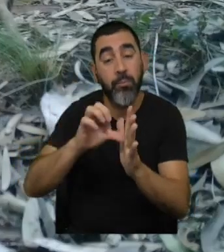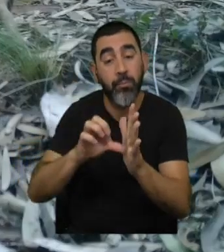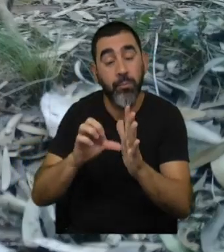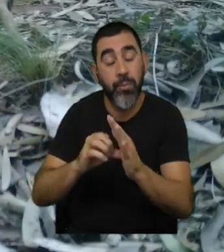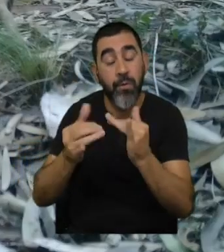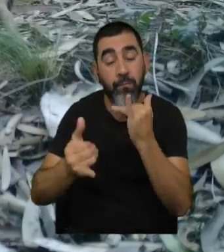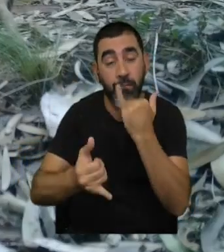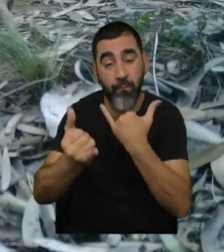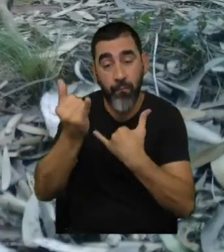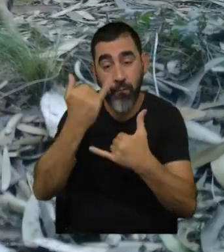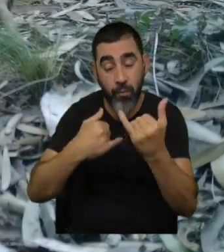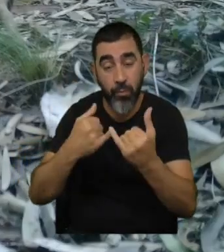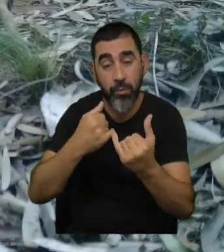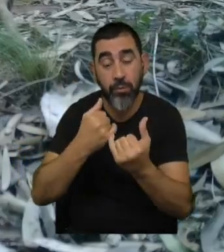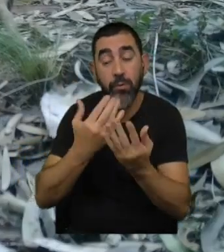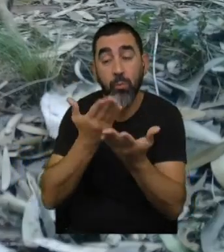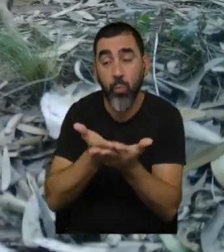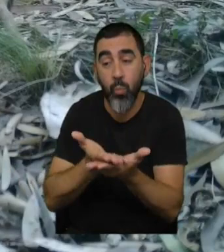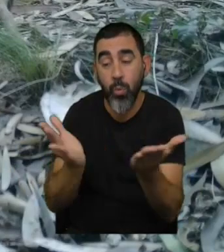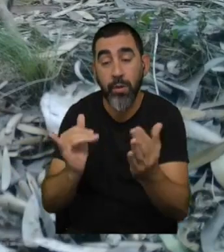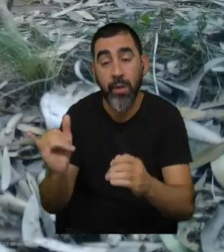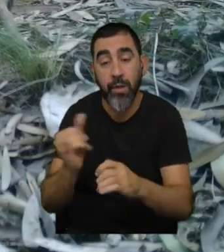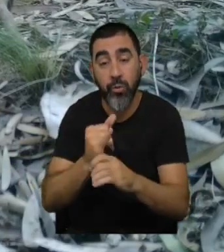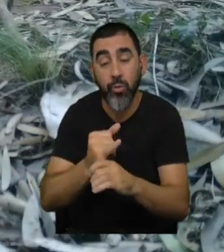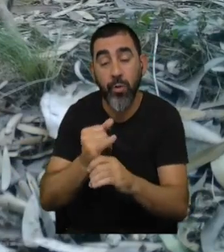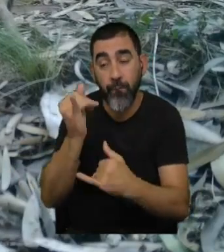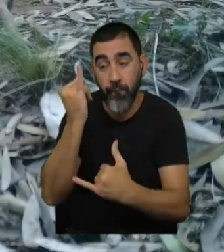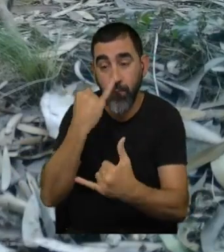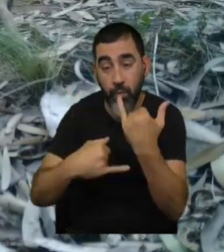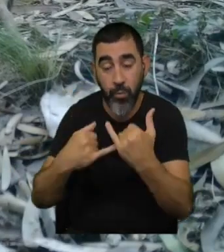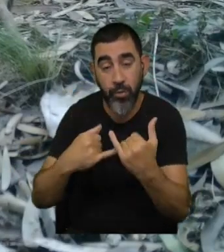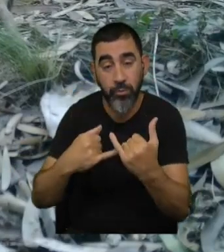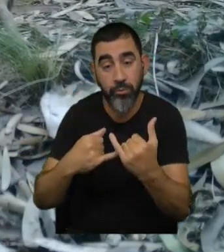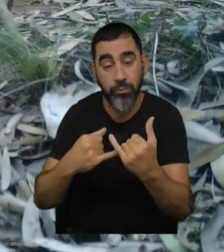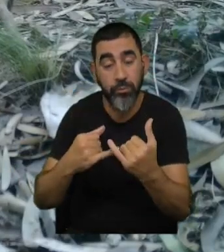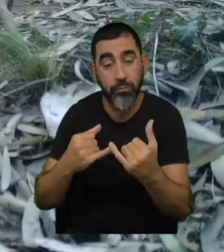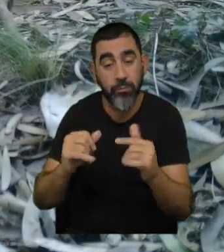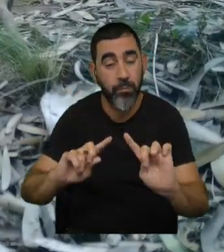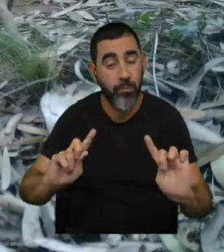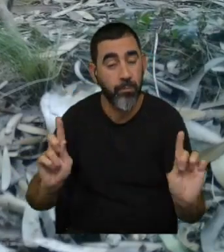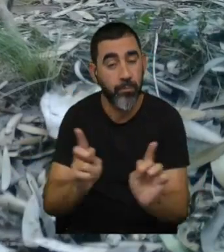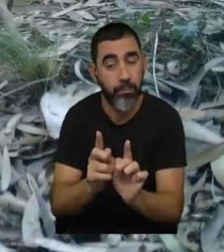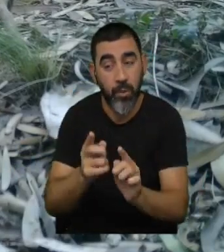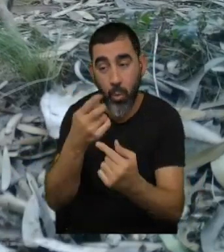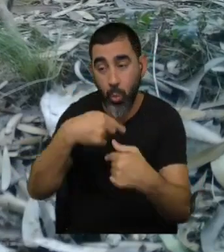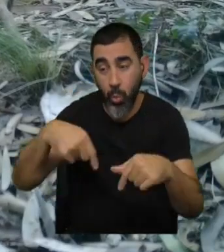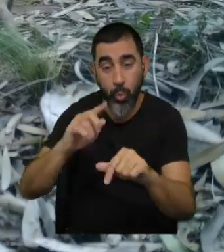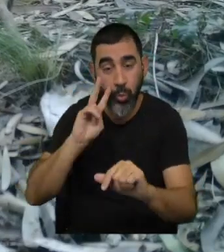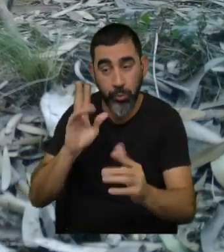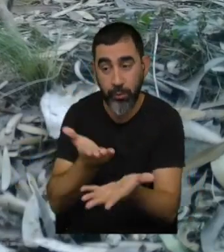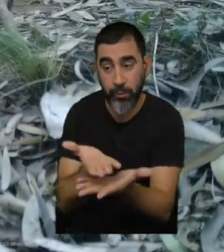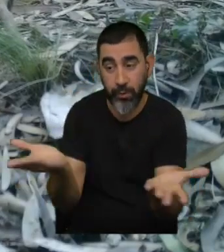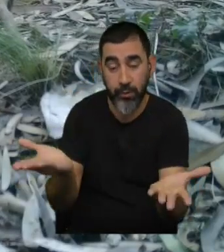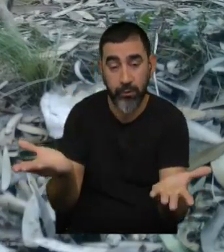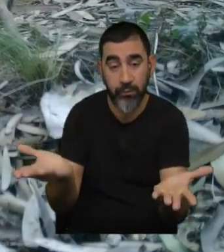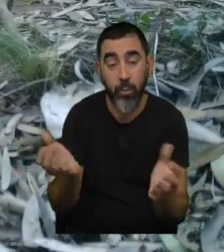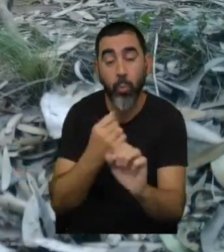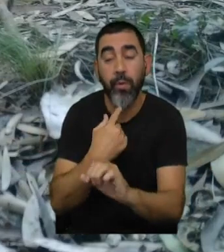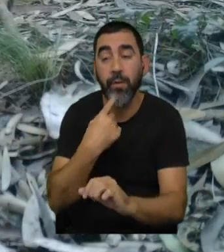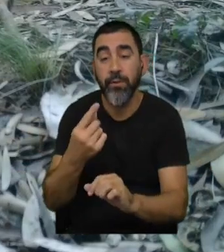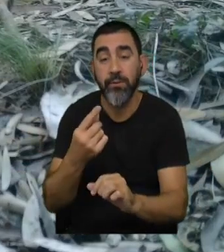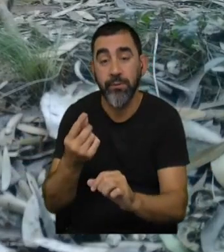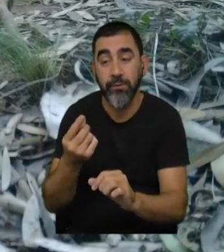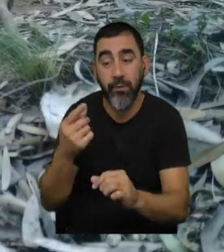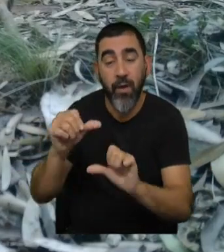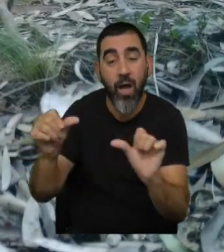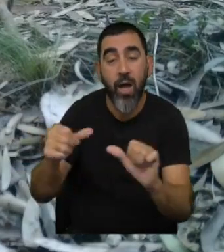datos y poder mostrarles a las instituciones los datos que ellas mismas tienen, pero de una forma más sintética, de bueno, esto es lo que ustedes están viendo, entonces les puede servir para dirigir